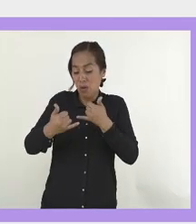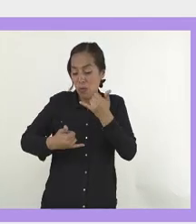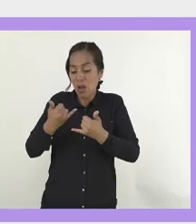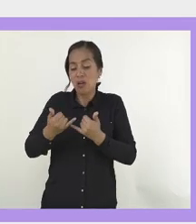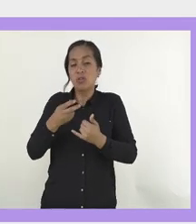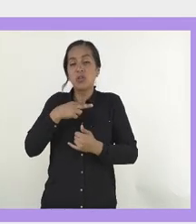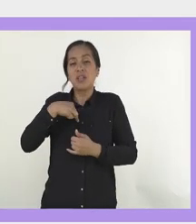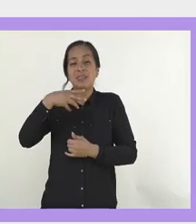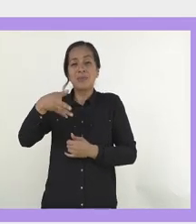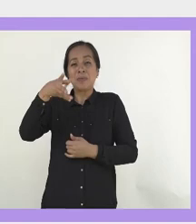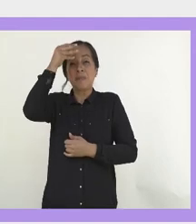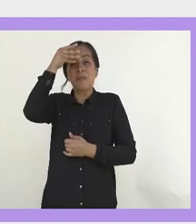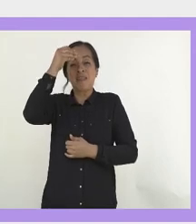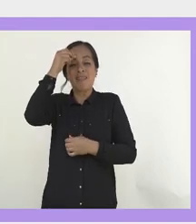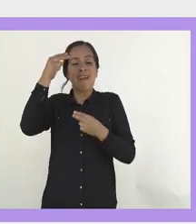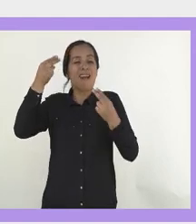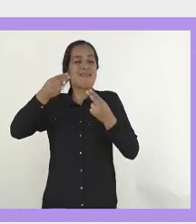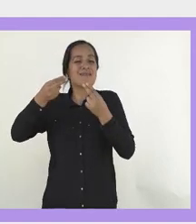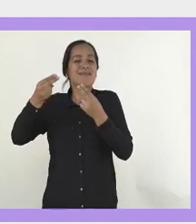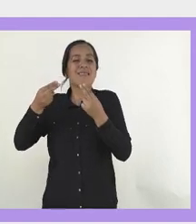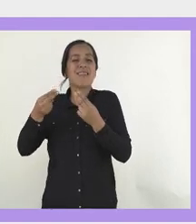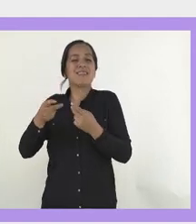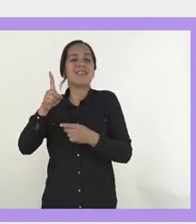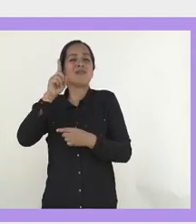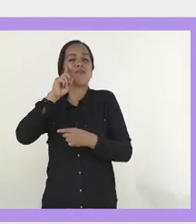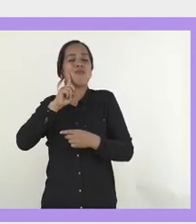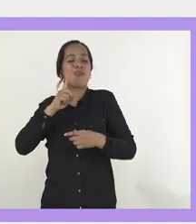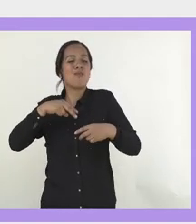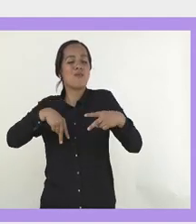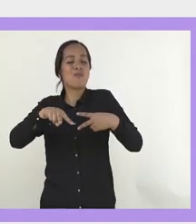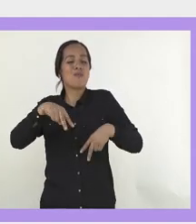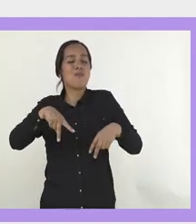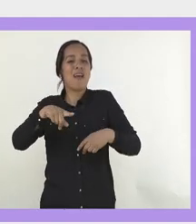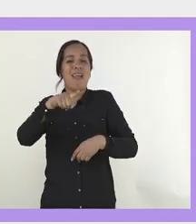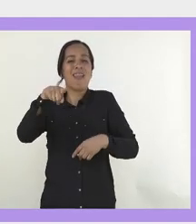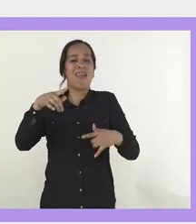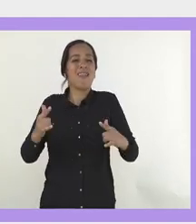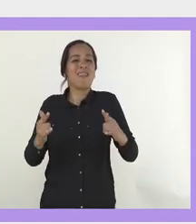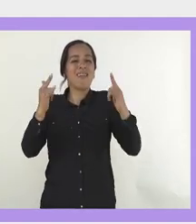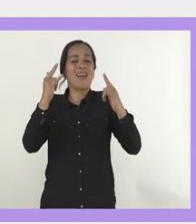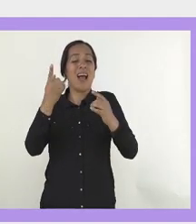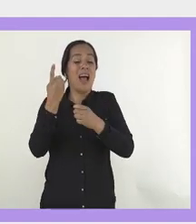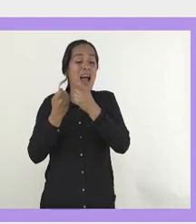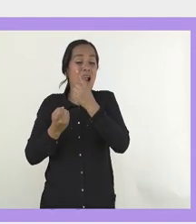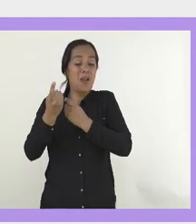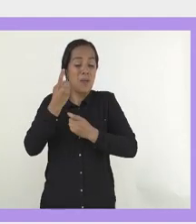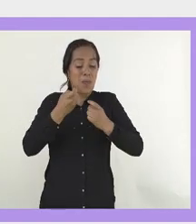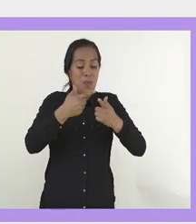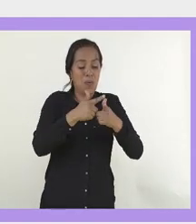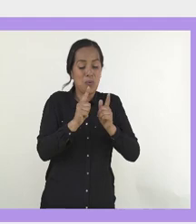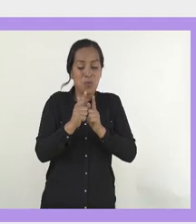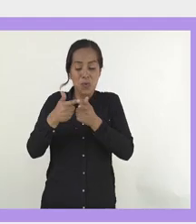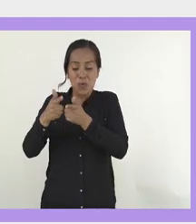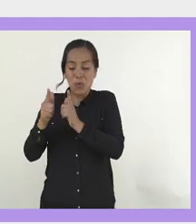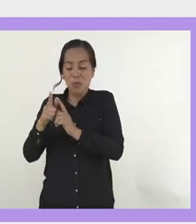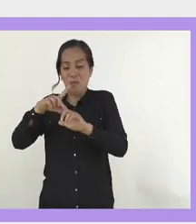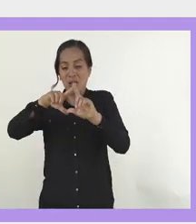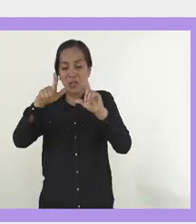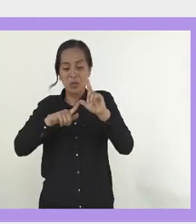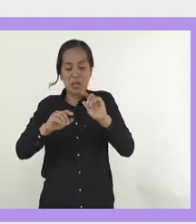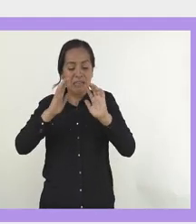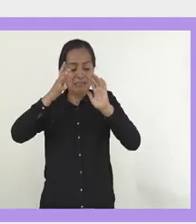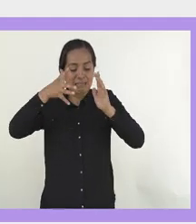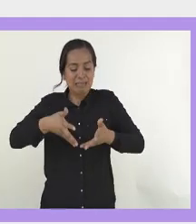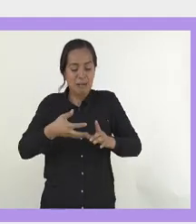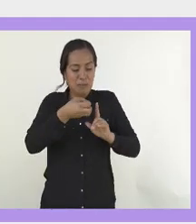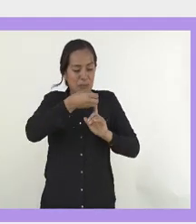que está teniendo en el fútbol femenil a nivel de cancha creo que selecciones nacionales lo tiene sumamente estructurado y